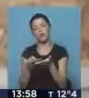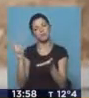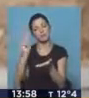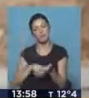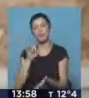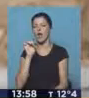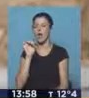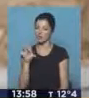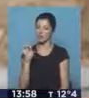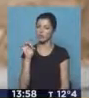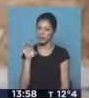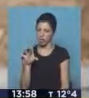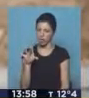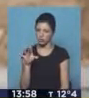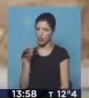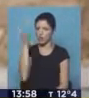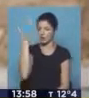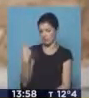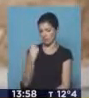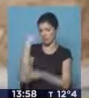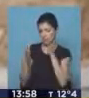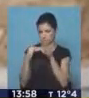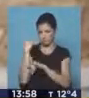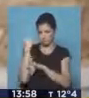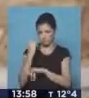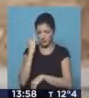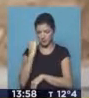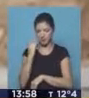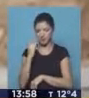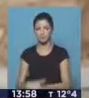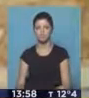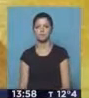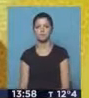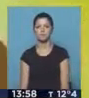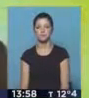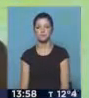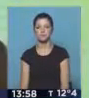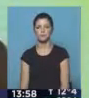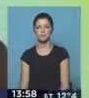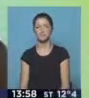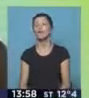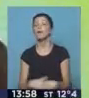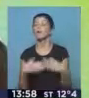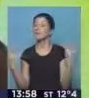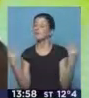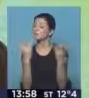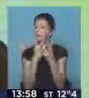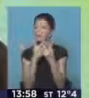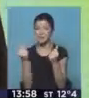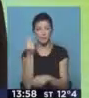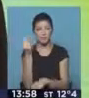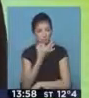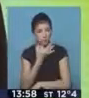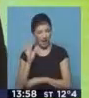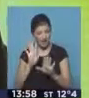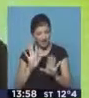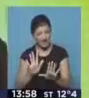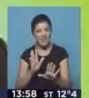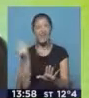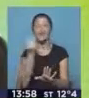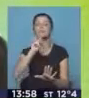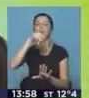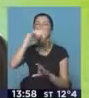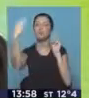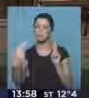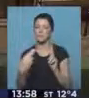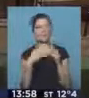más que la media europea. Bueno, no des ideas y, mientras tanto, vamos a la foto de la semana. Lo que estamos viendo